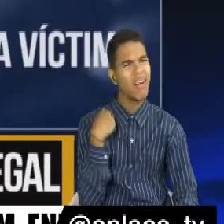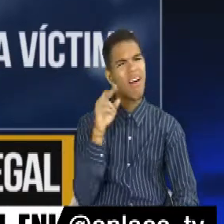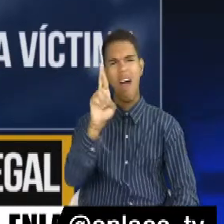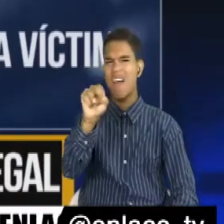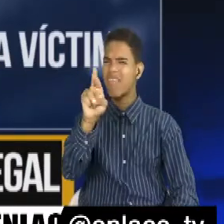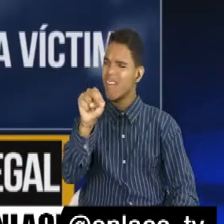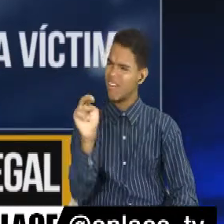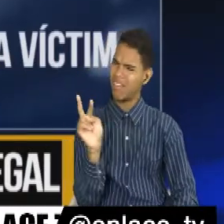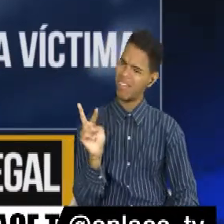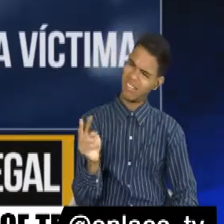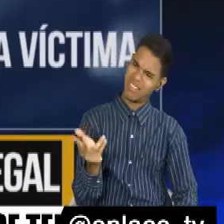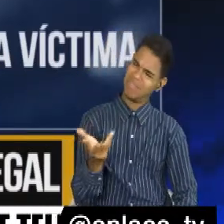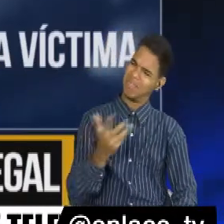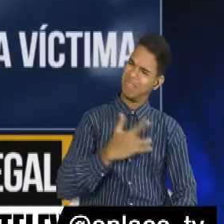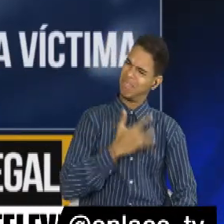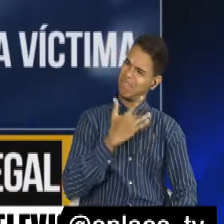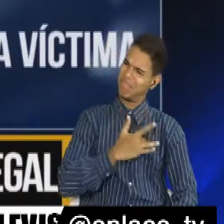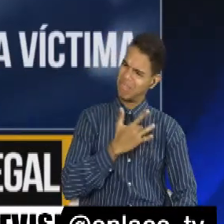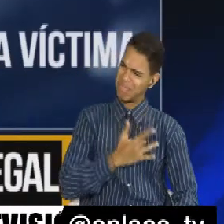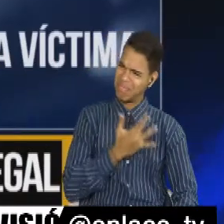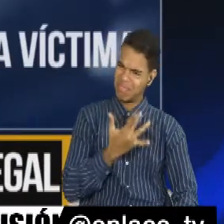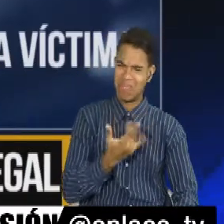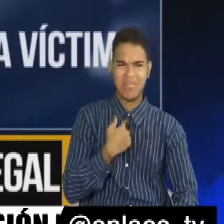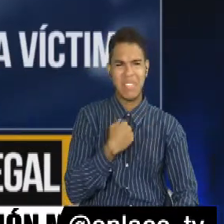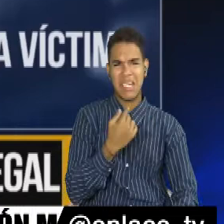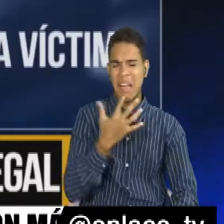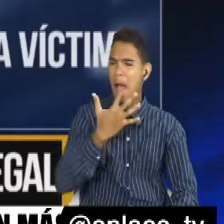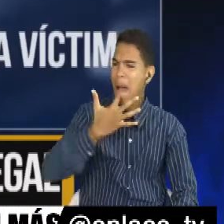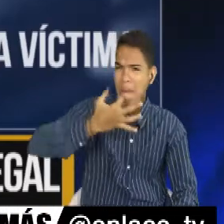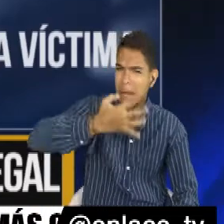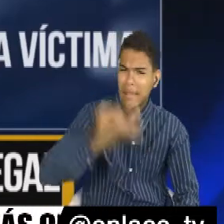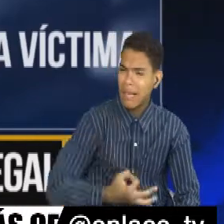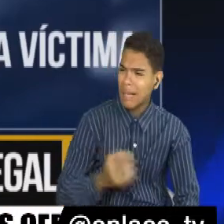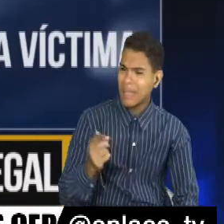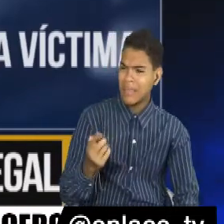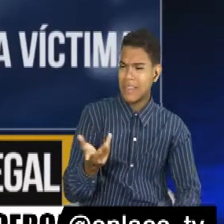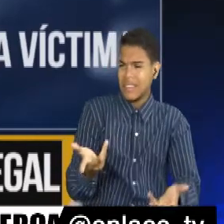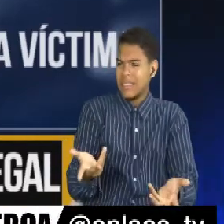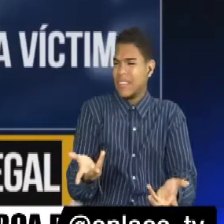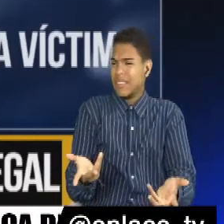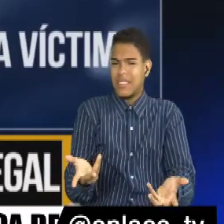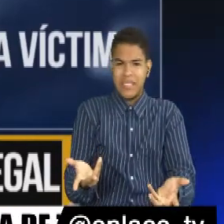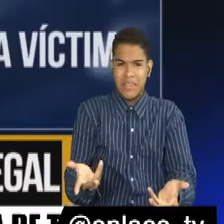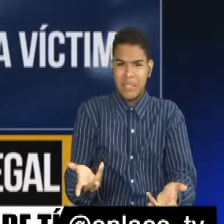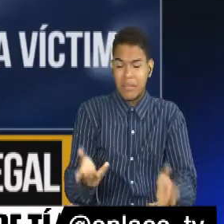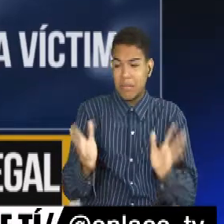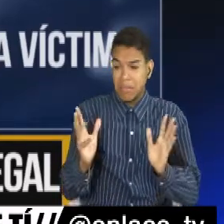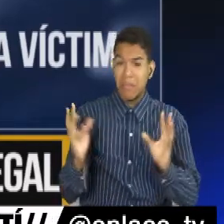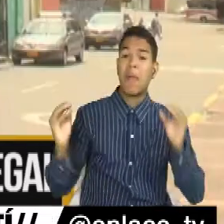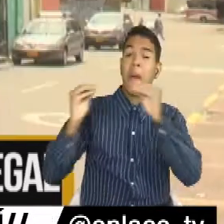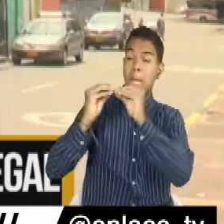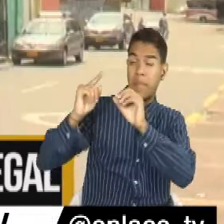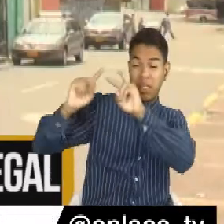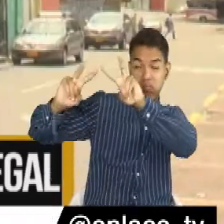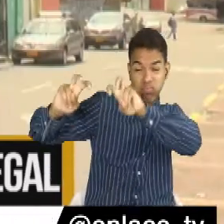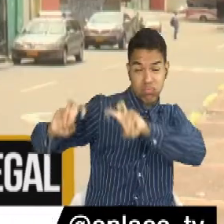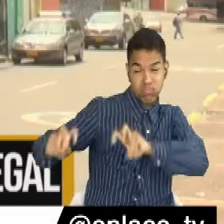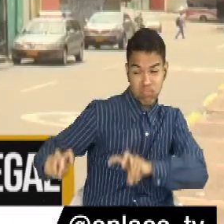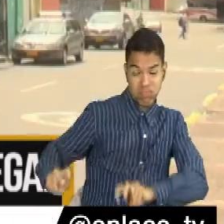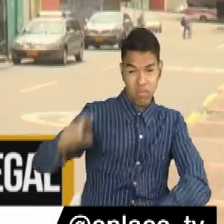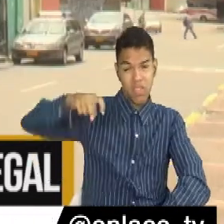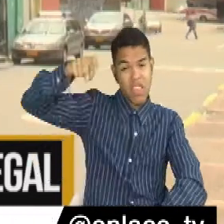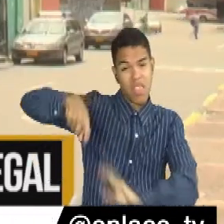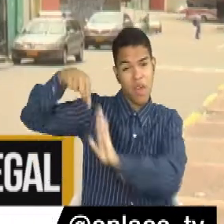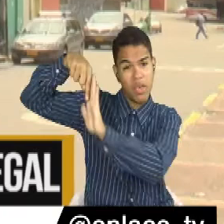de ahí, pero la verdad, o sea, eso ya pues tiene que averiguar bien y eso. La víctima, según